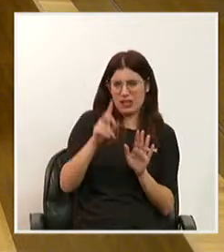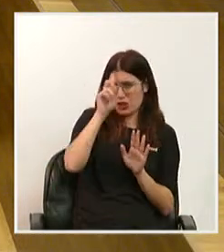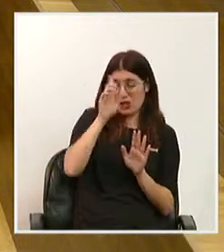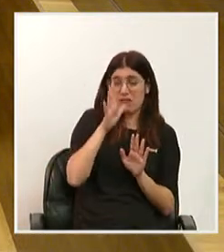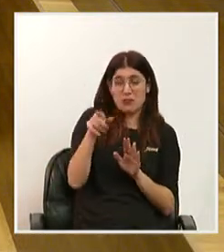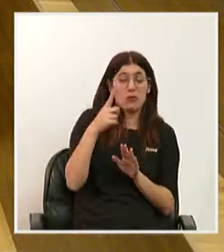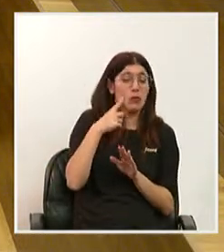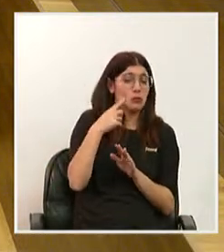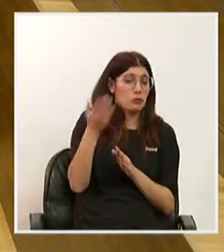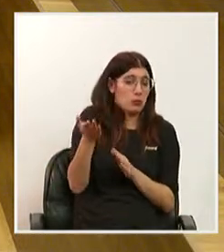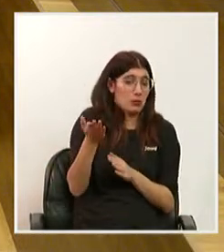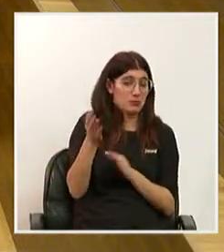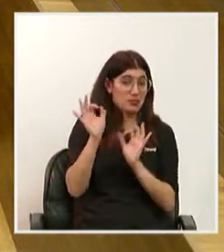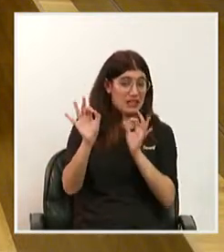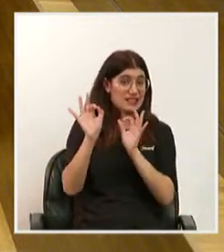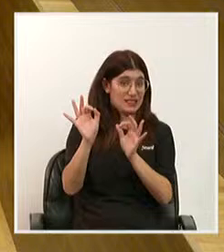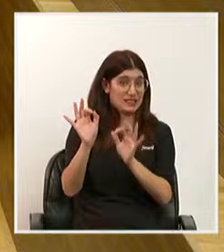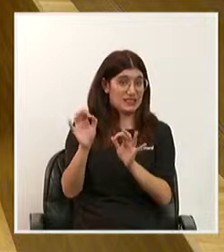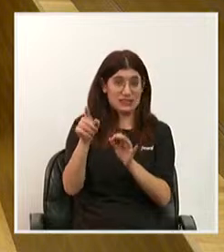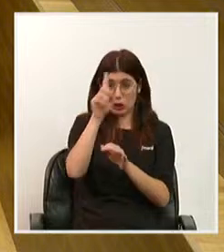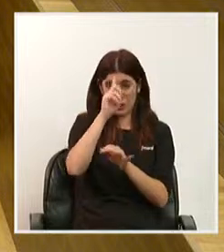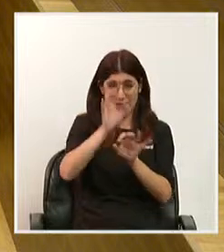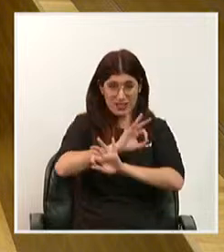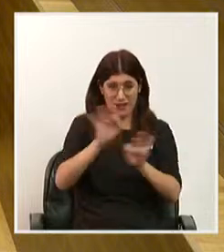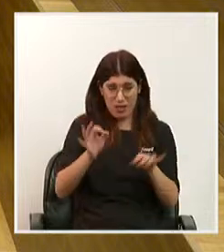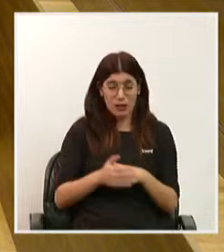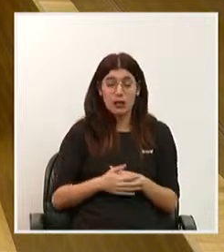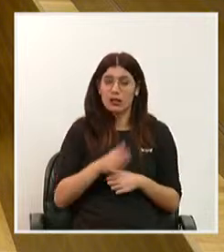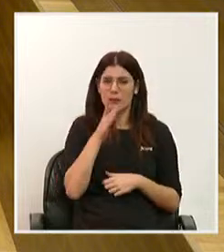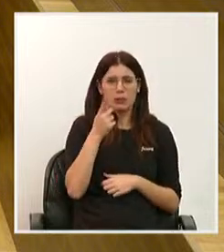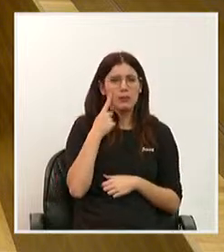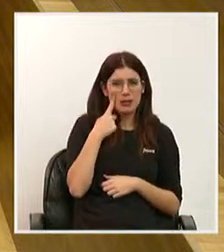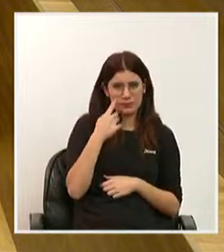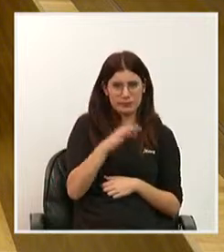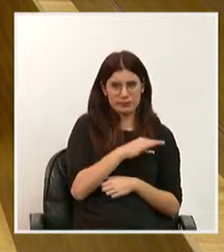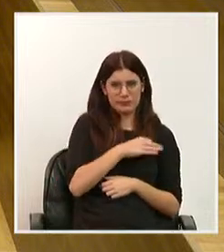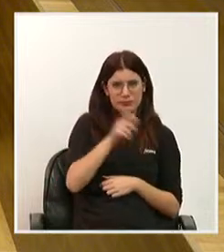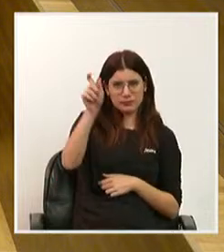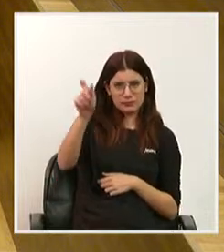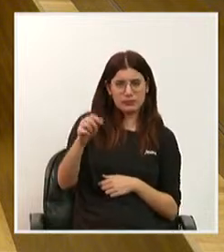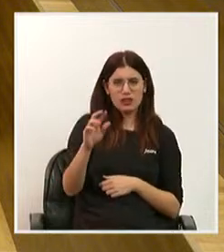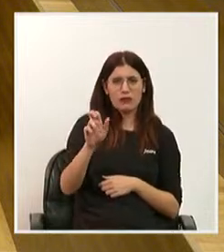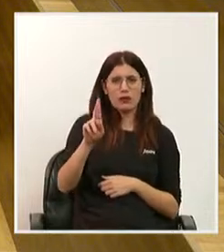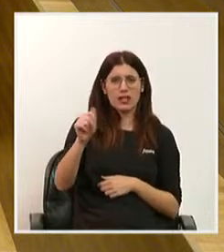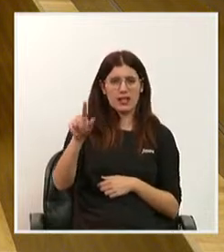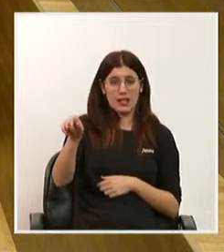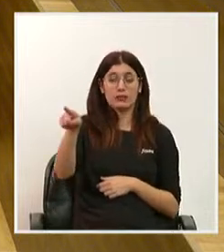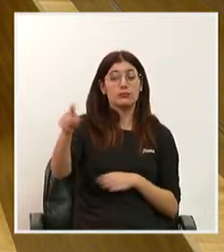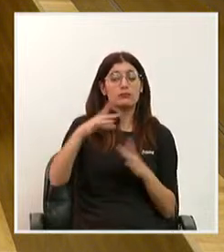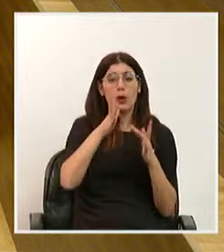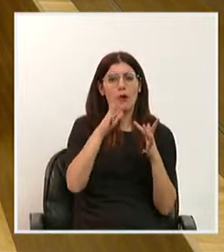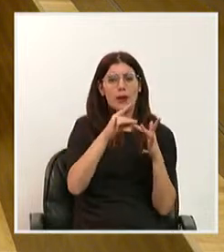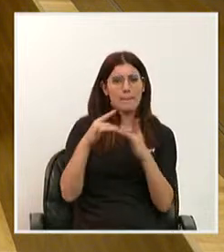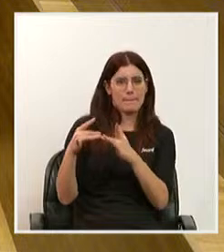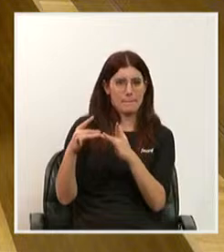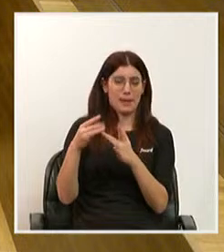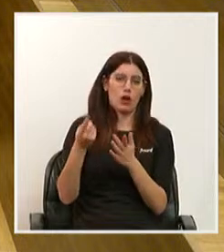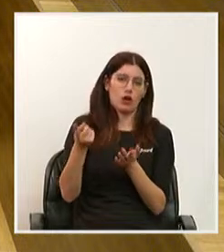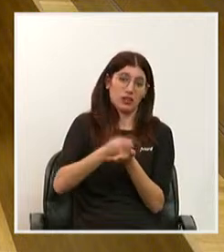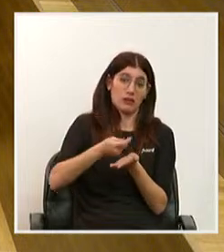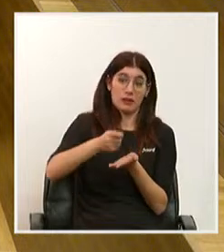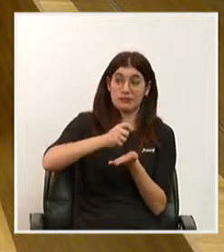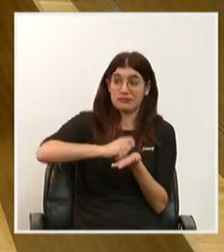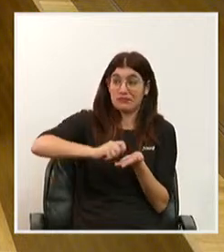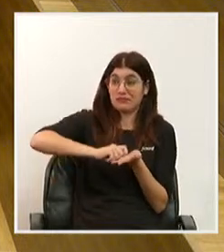acostumbrados desde ese lado de la bancada Pero bueno mire señor fana Yo entiendo que a usted le han dado la directriz de reescribir la historia Porque